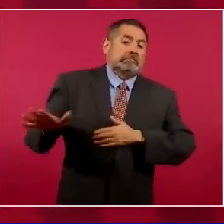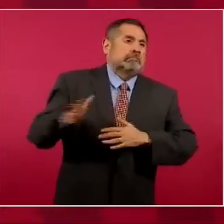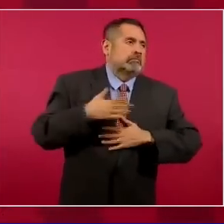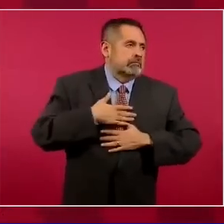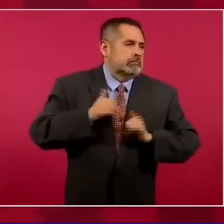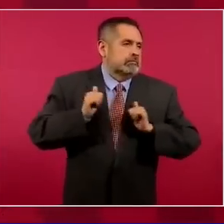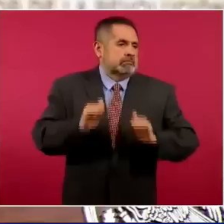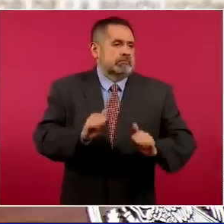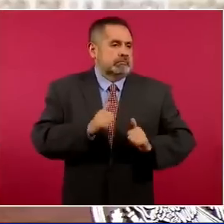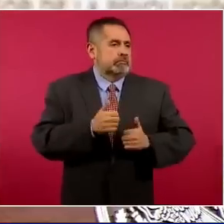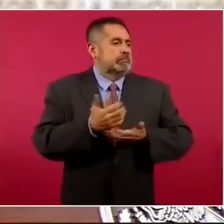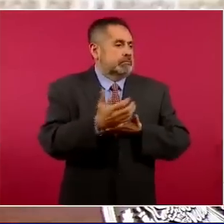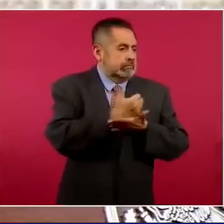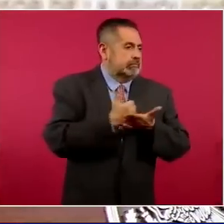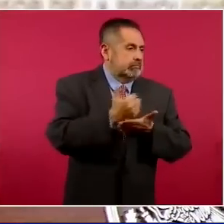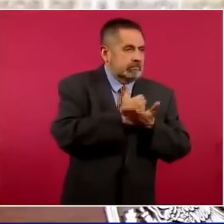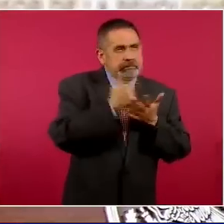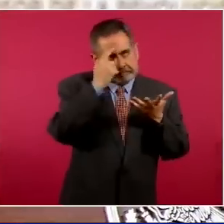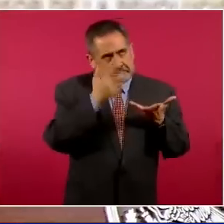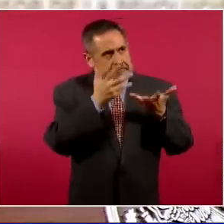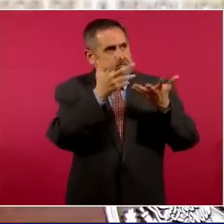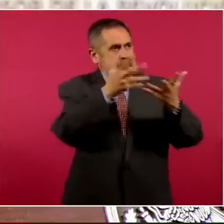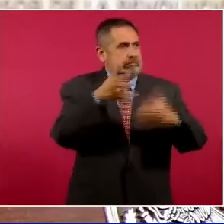individualista, aspiracionista,